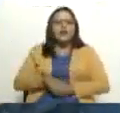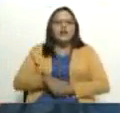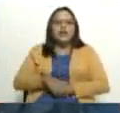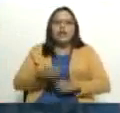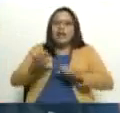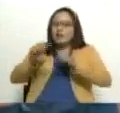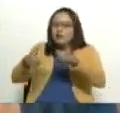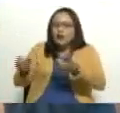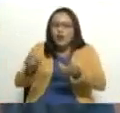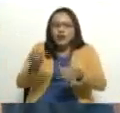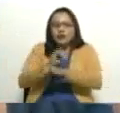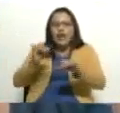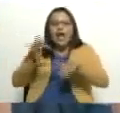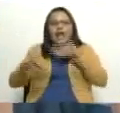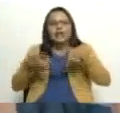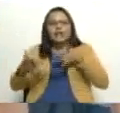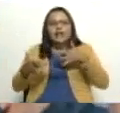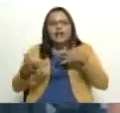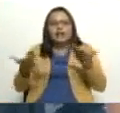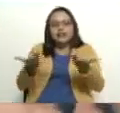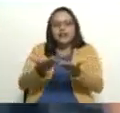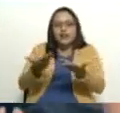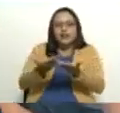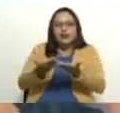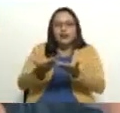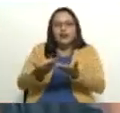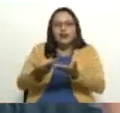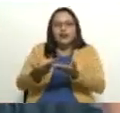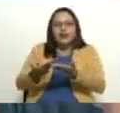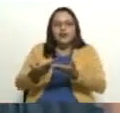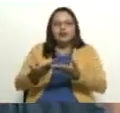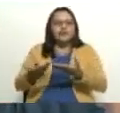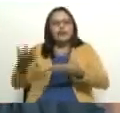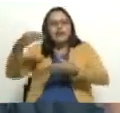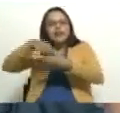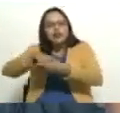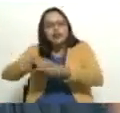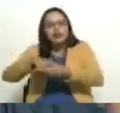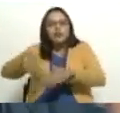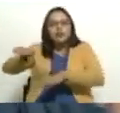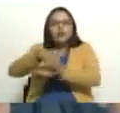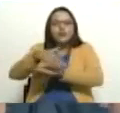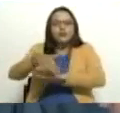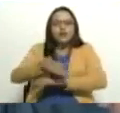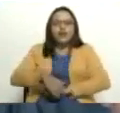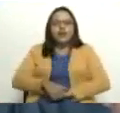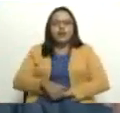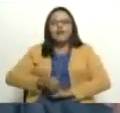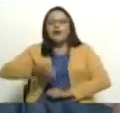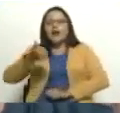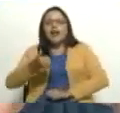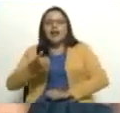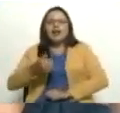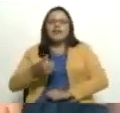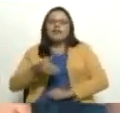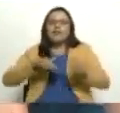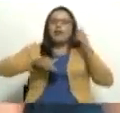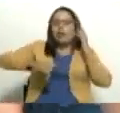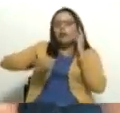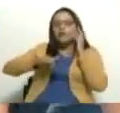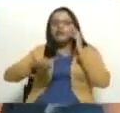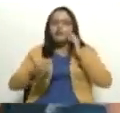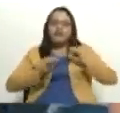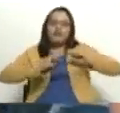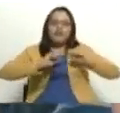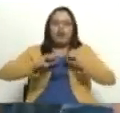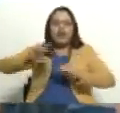o terminen actos escolares teniendo como, vamos a decir, bandera musical el reggaetón. No se entiende cómo